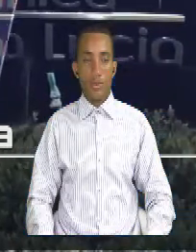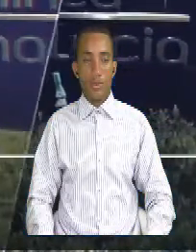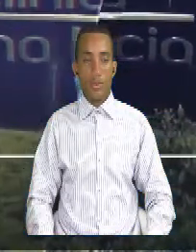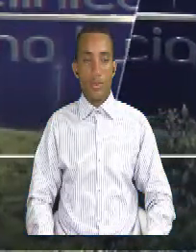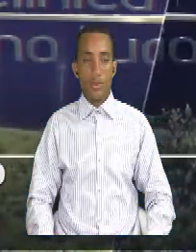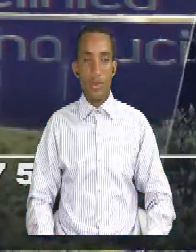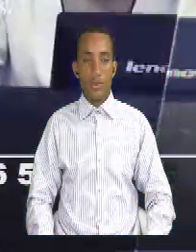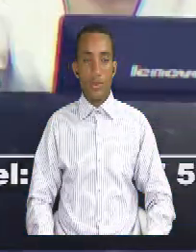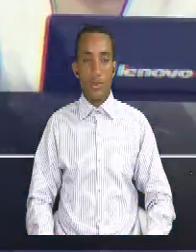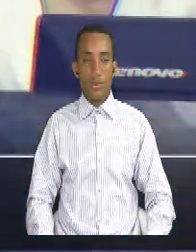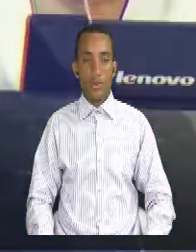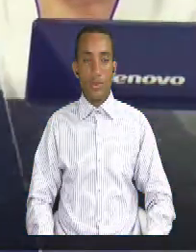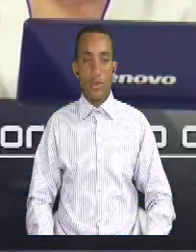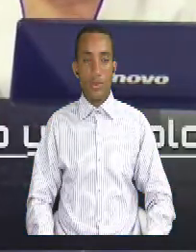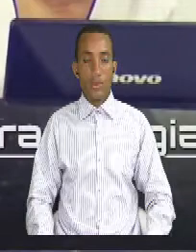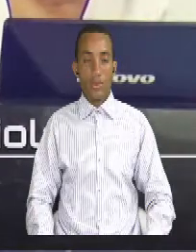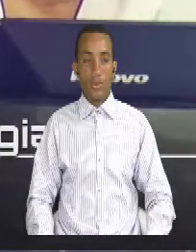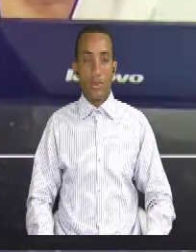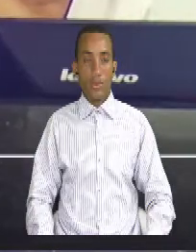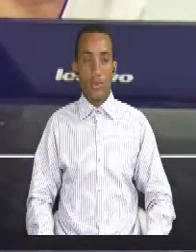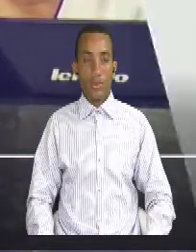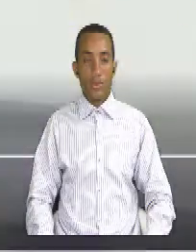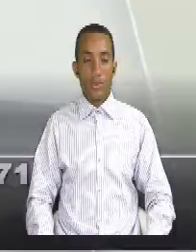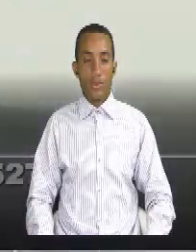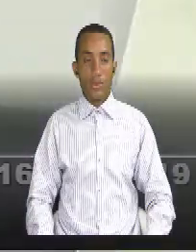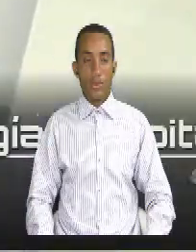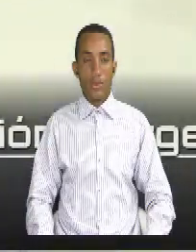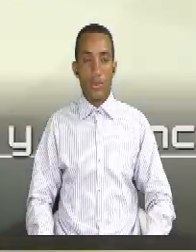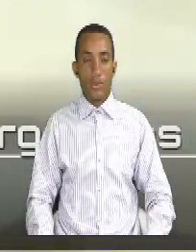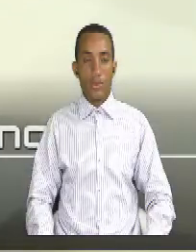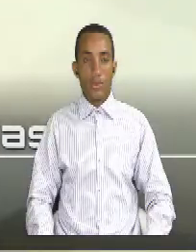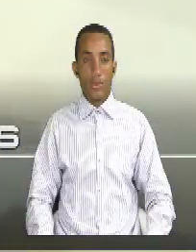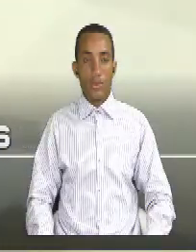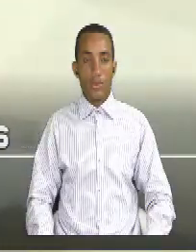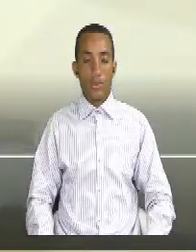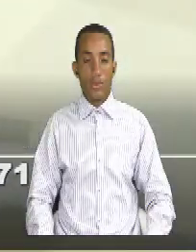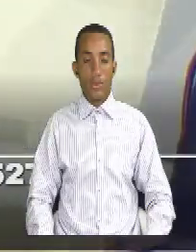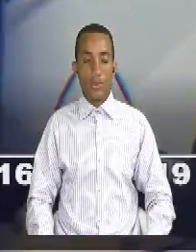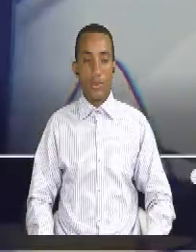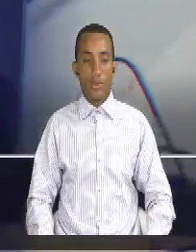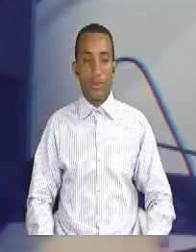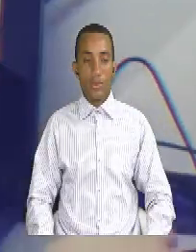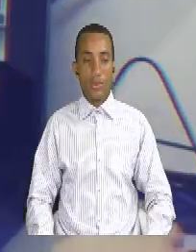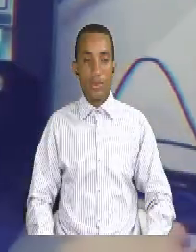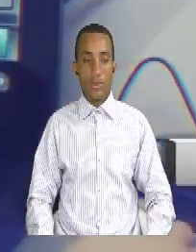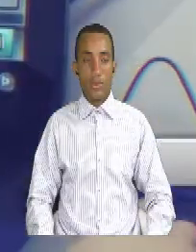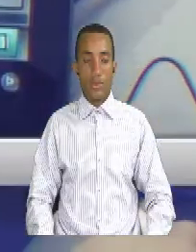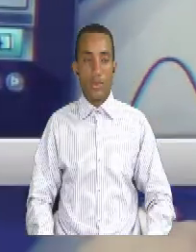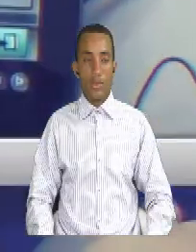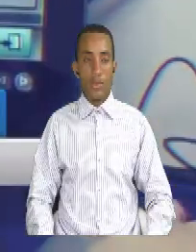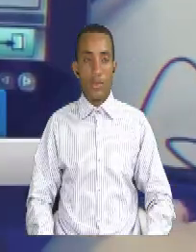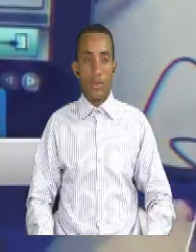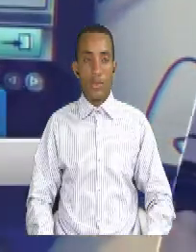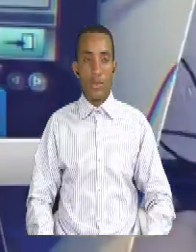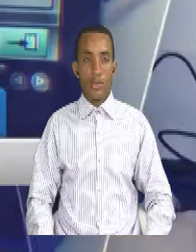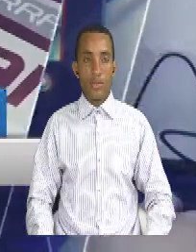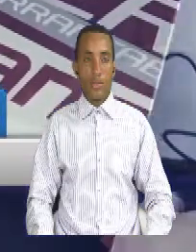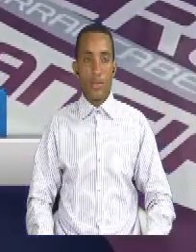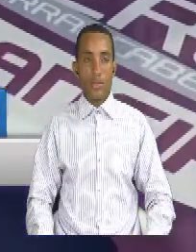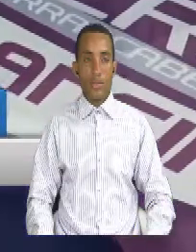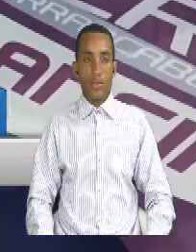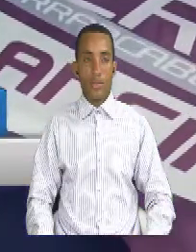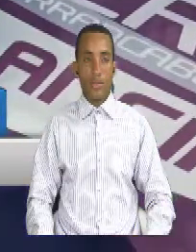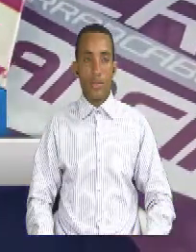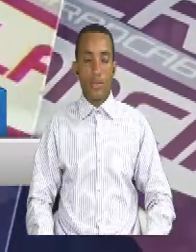y especializada, laboratorio clínico y radiología, cirugía, hospitalización y urgencias. Estamos ubicados en la